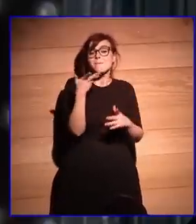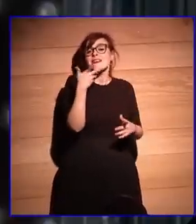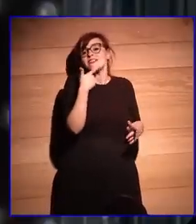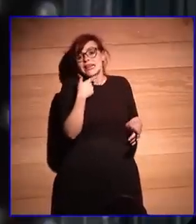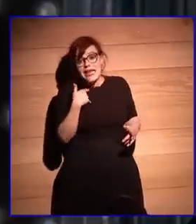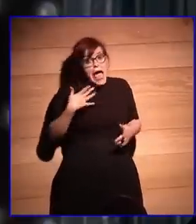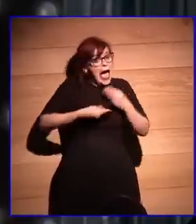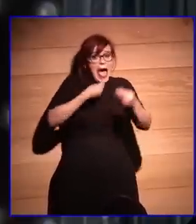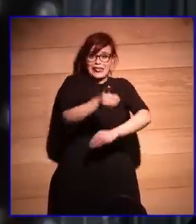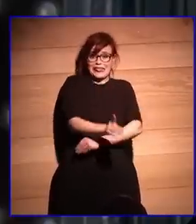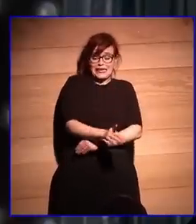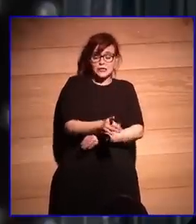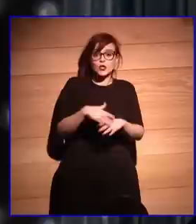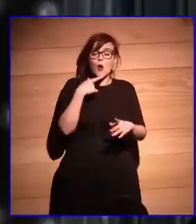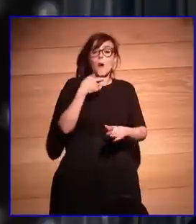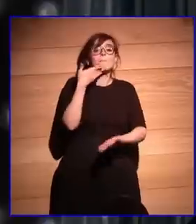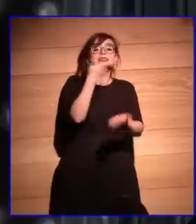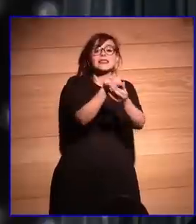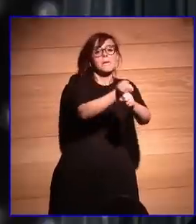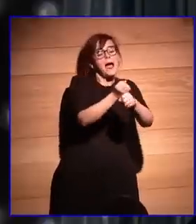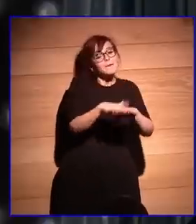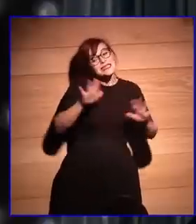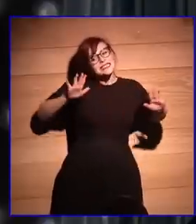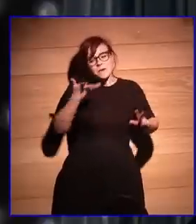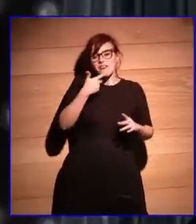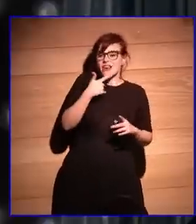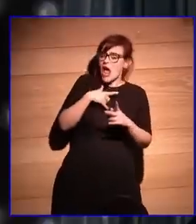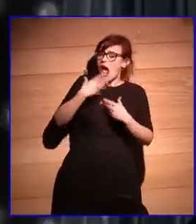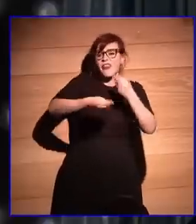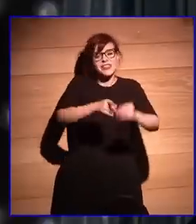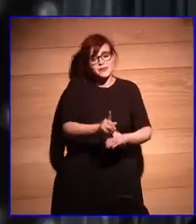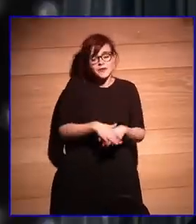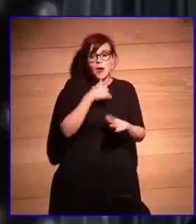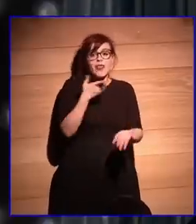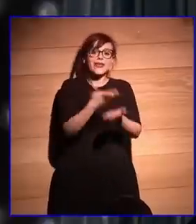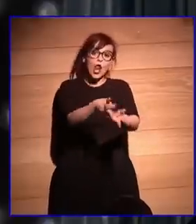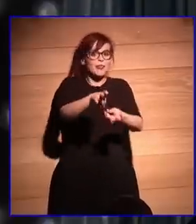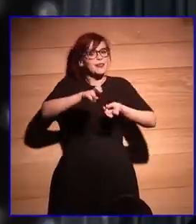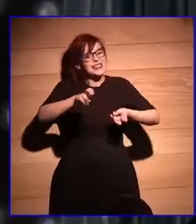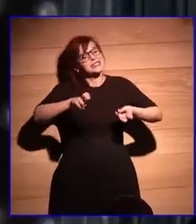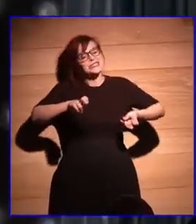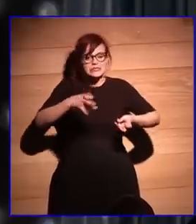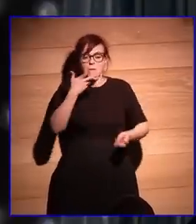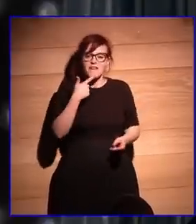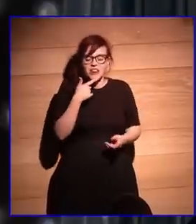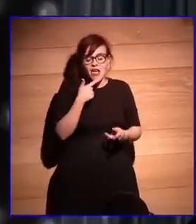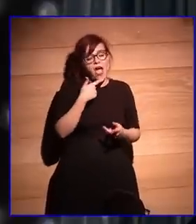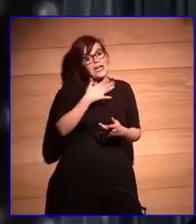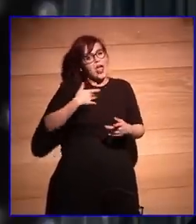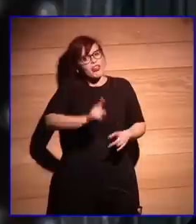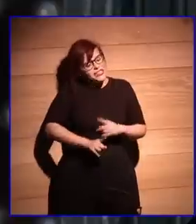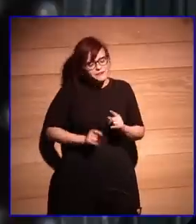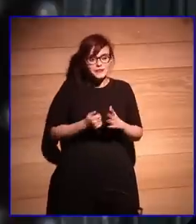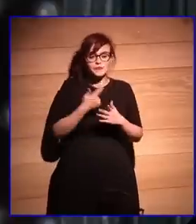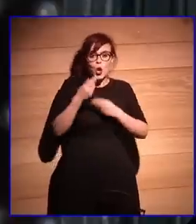no hacerlo». Le encargan un trabajo, preferiría no hacerlo. Tiene que ir a hacer la declaración de la renta, preferiría no hacerlo. Todo el rato se